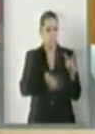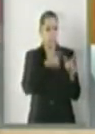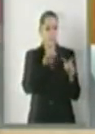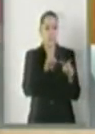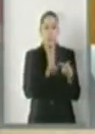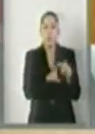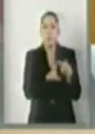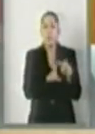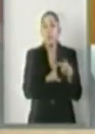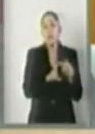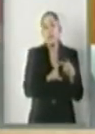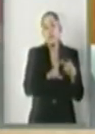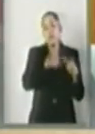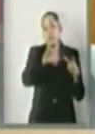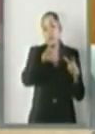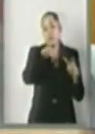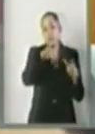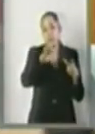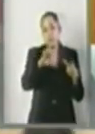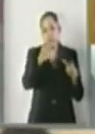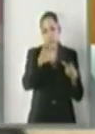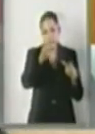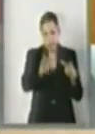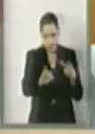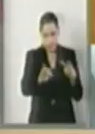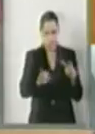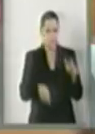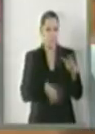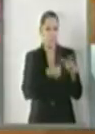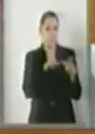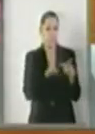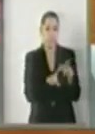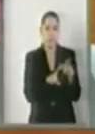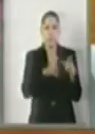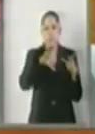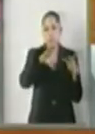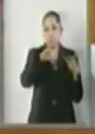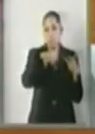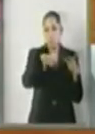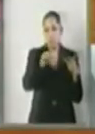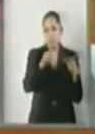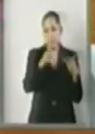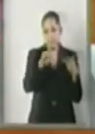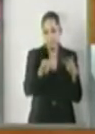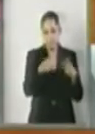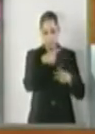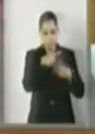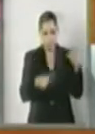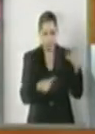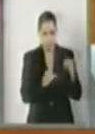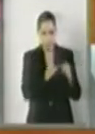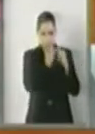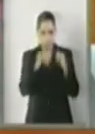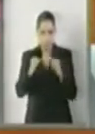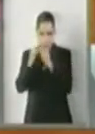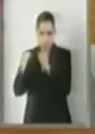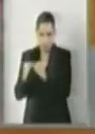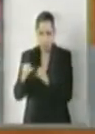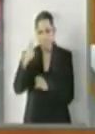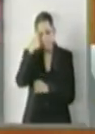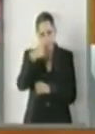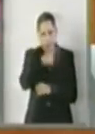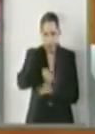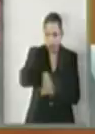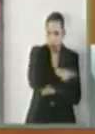Urbano, el Instituto Nacional de Estadística y Geografía y el Consejo Nacional de Población para que se